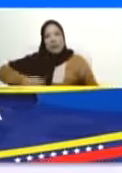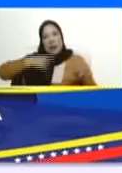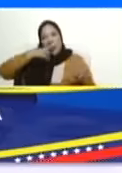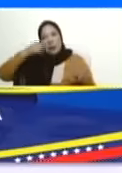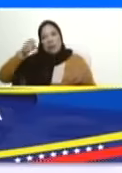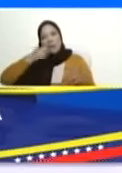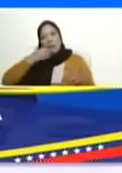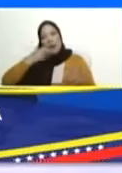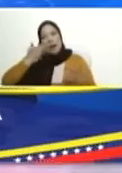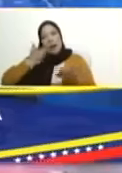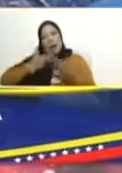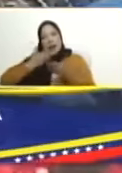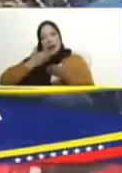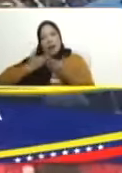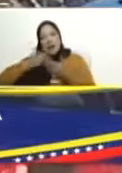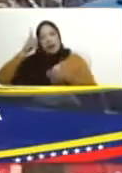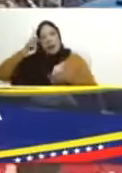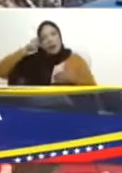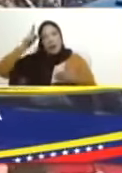Gracias, profesor.